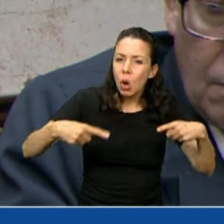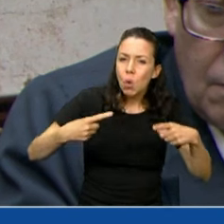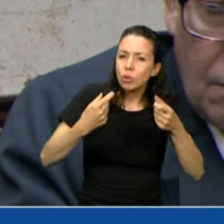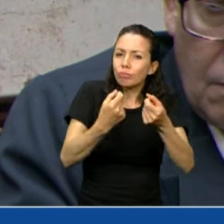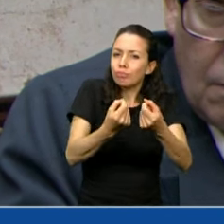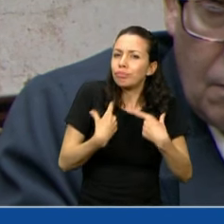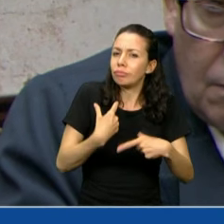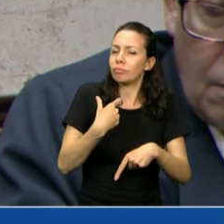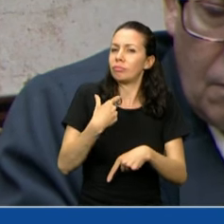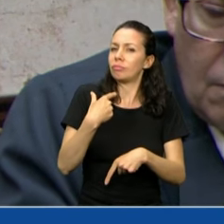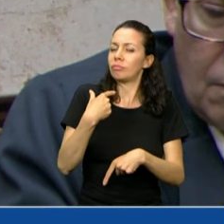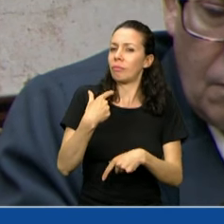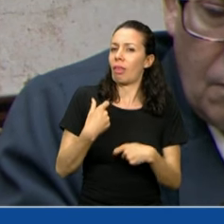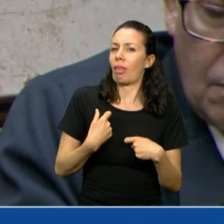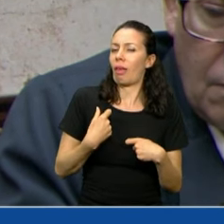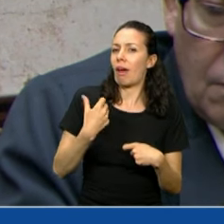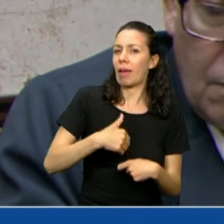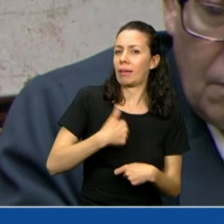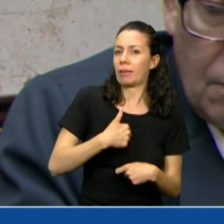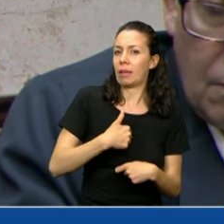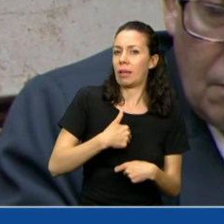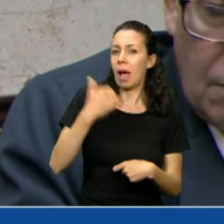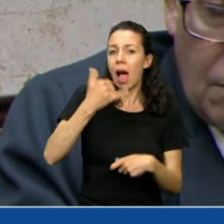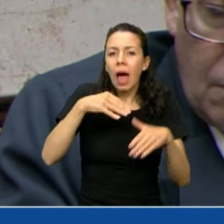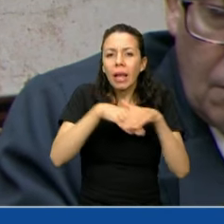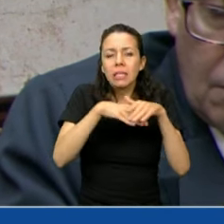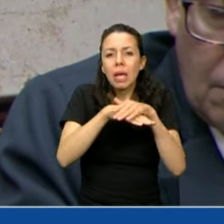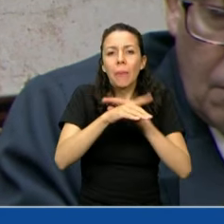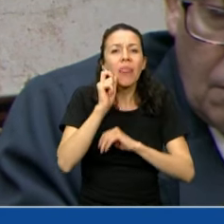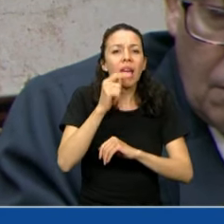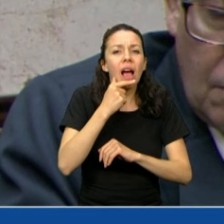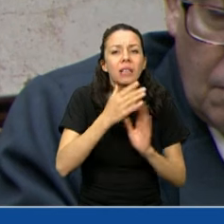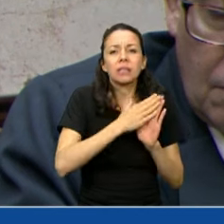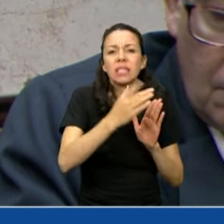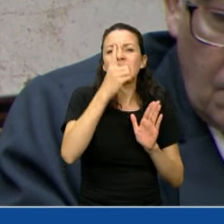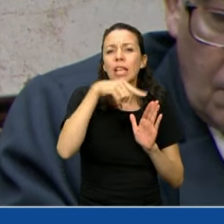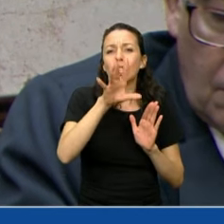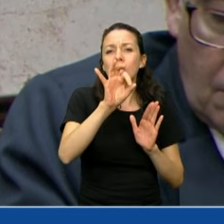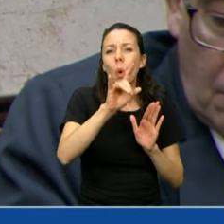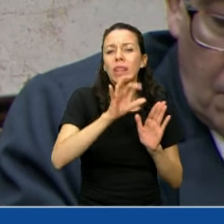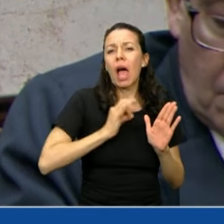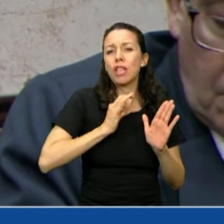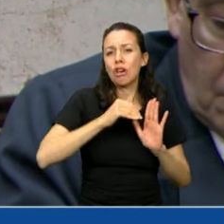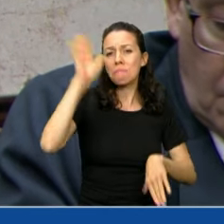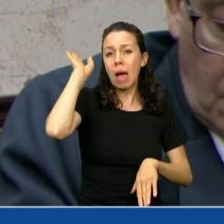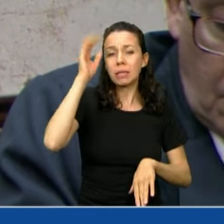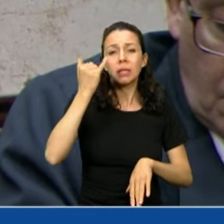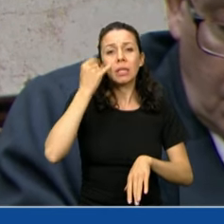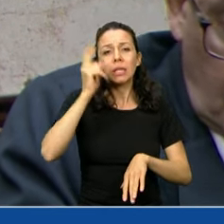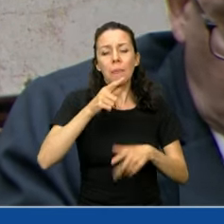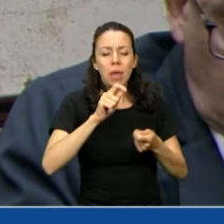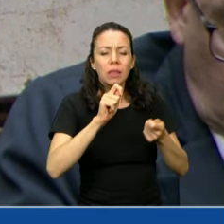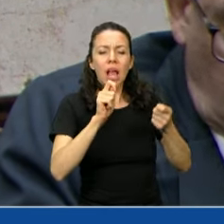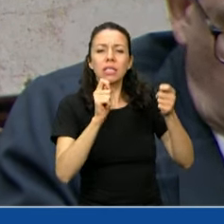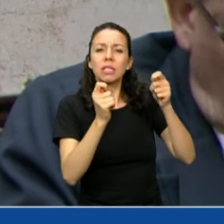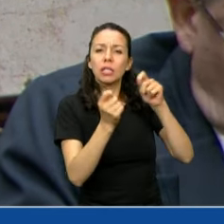país tenemos reserva de gas para más de 150 años y un proceso de transición energética Global en el que